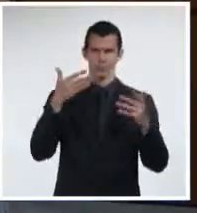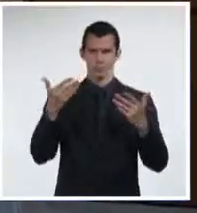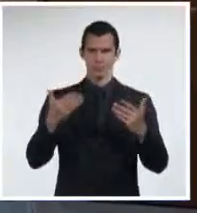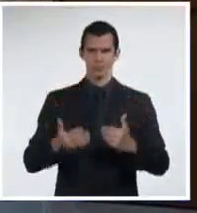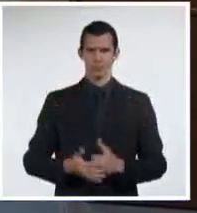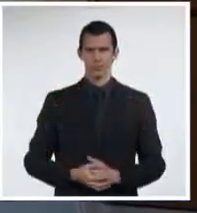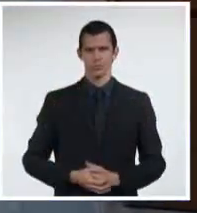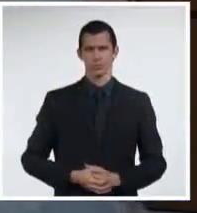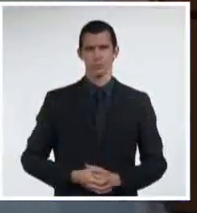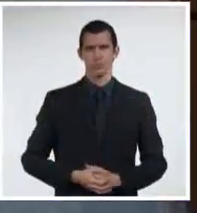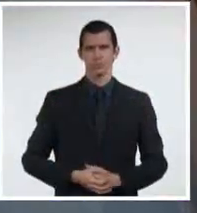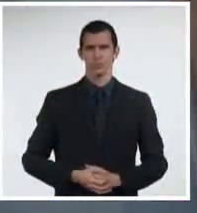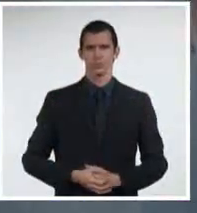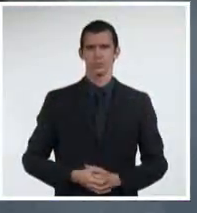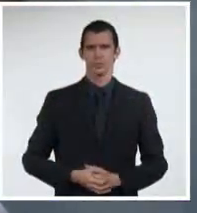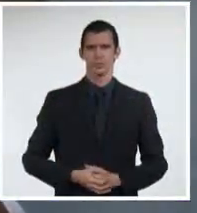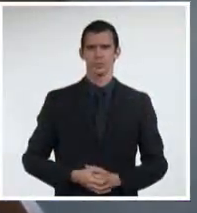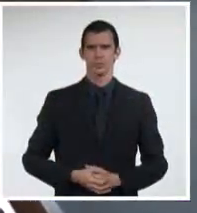El